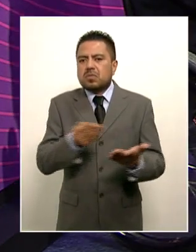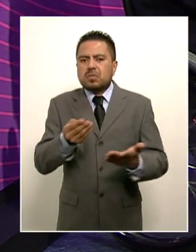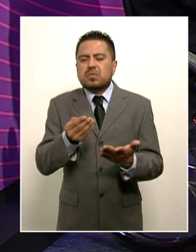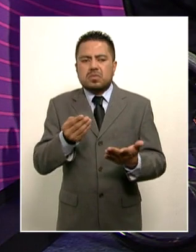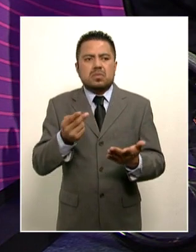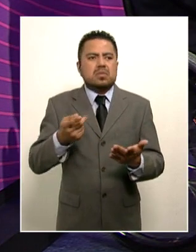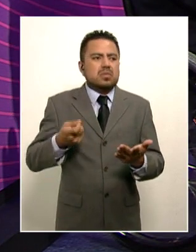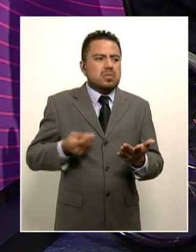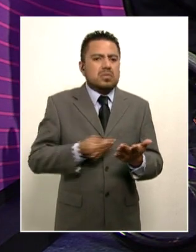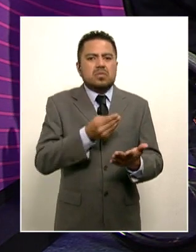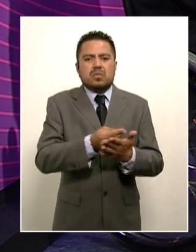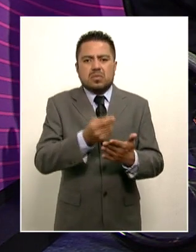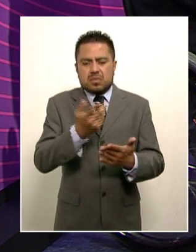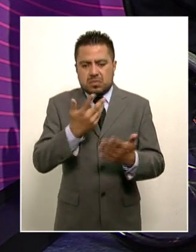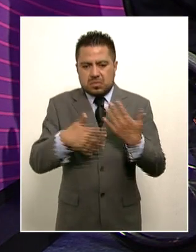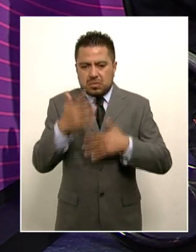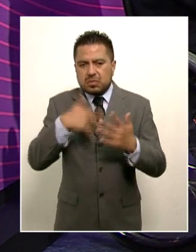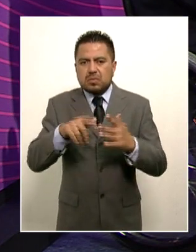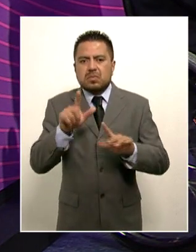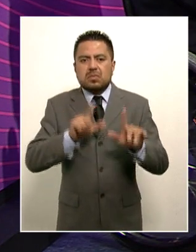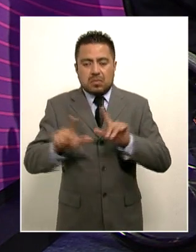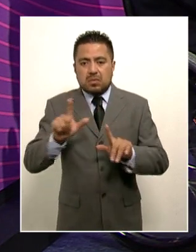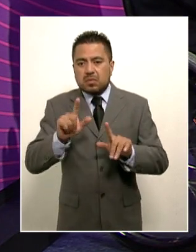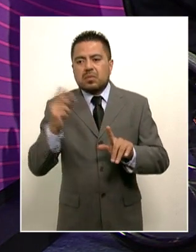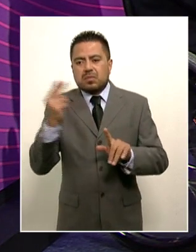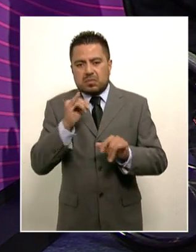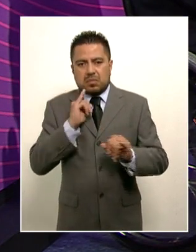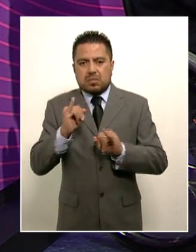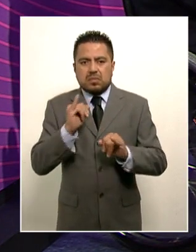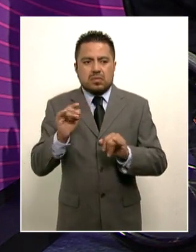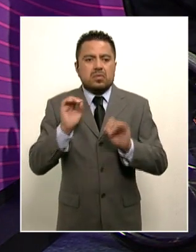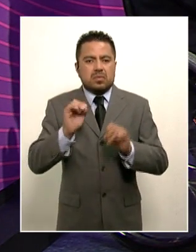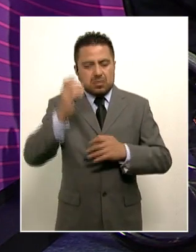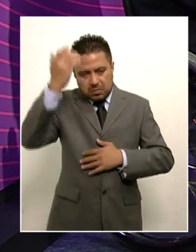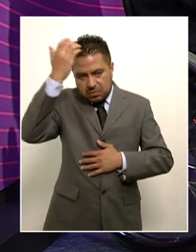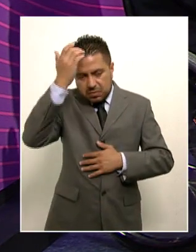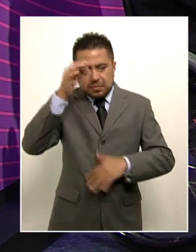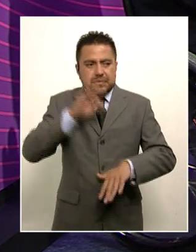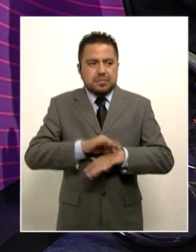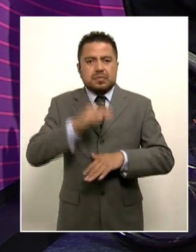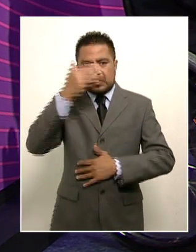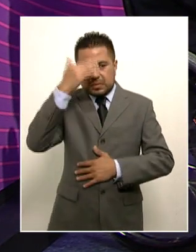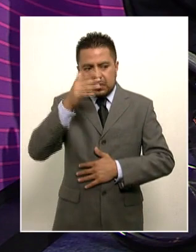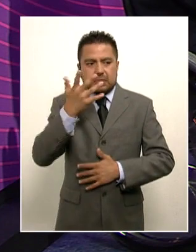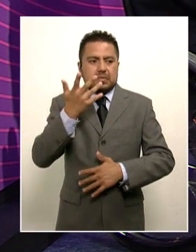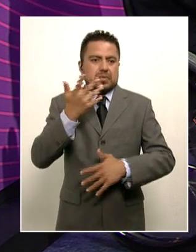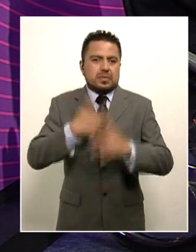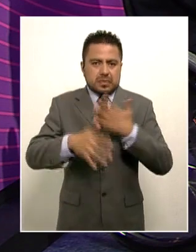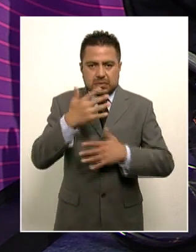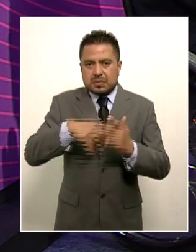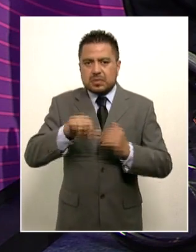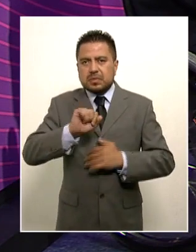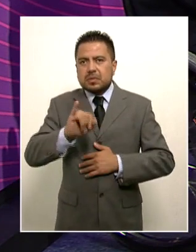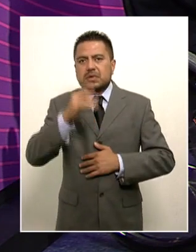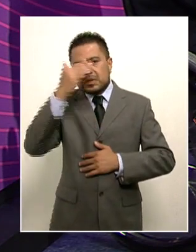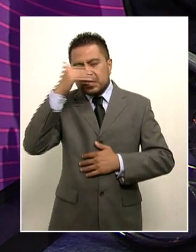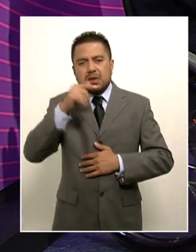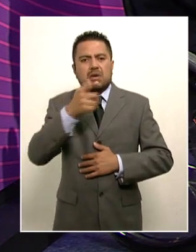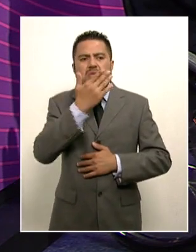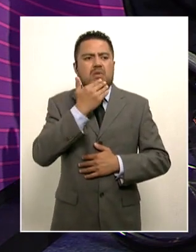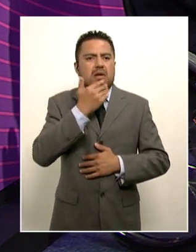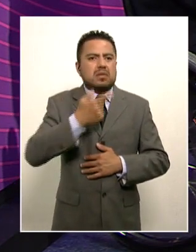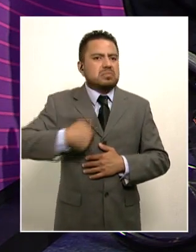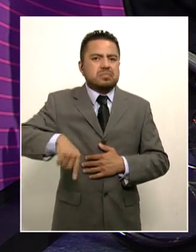deberían de proporcionarle un intérprete de lengua de señas o que el médico o la enfermera que asiste sepa lengua de señas. Sabemos que no es el